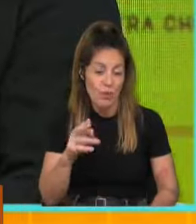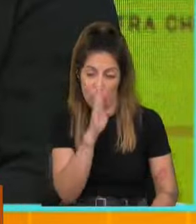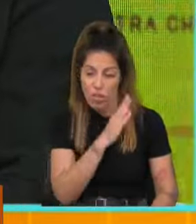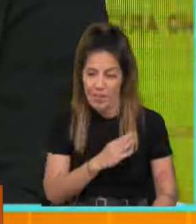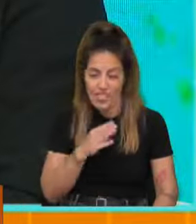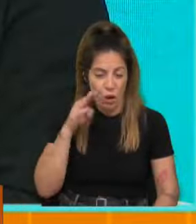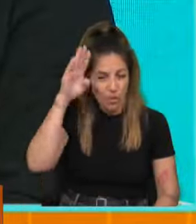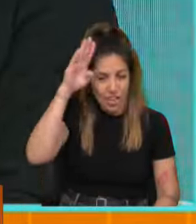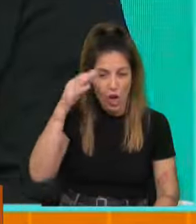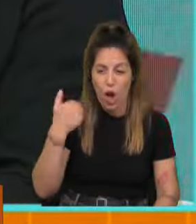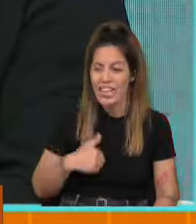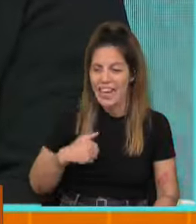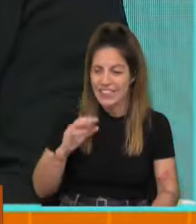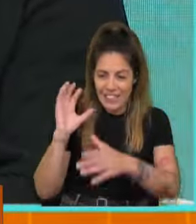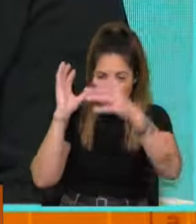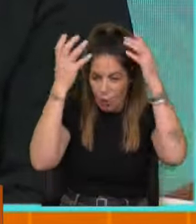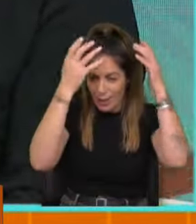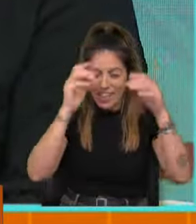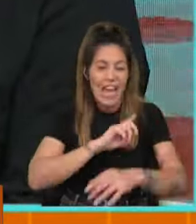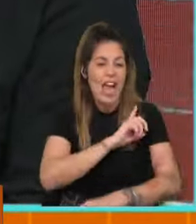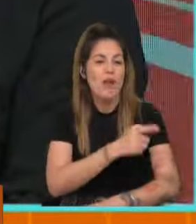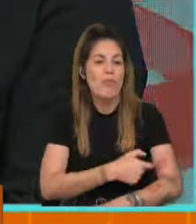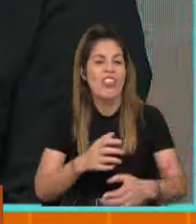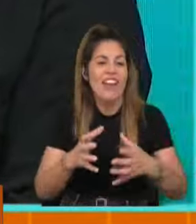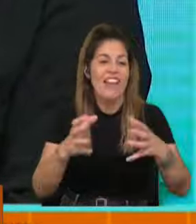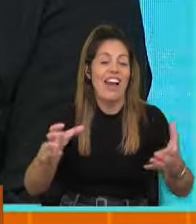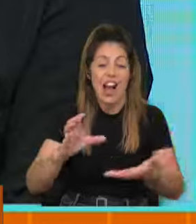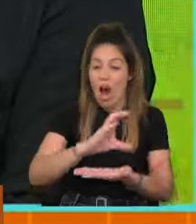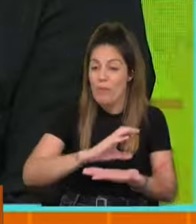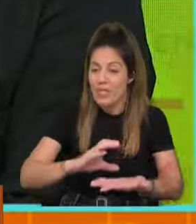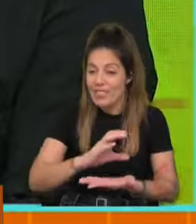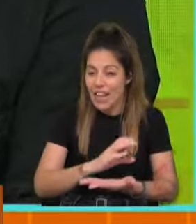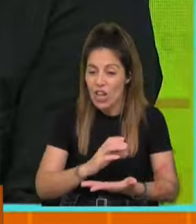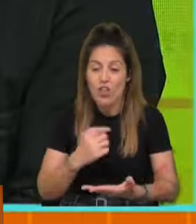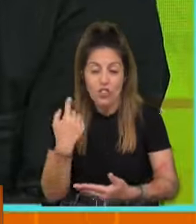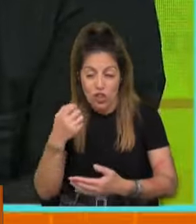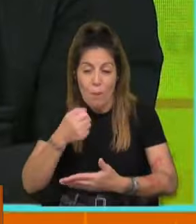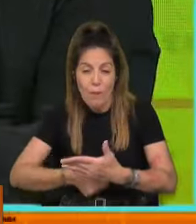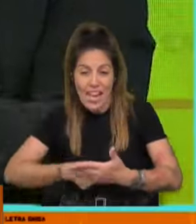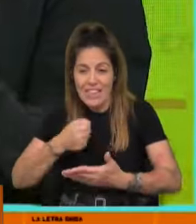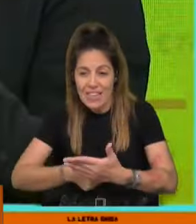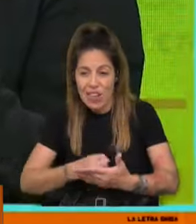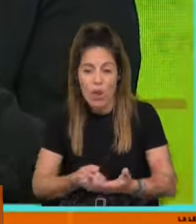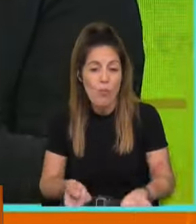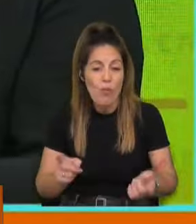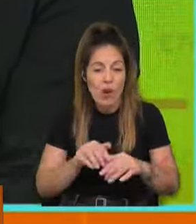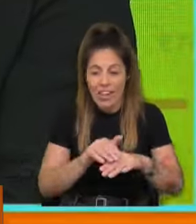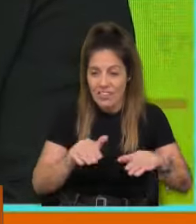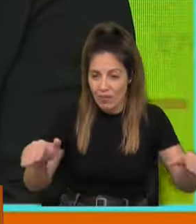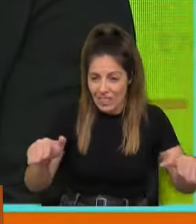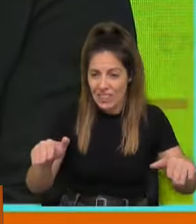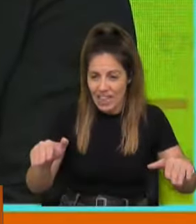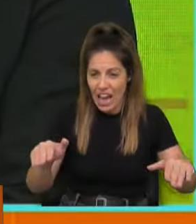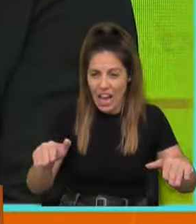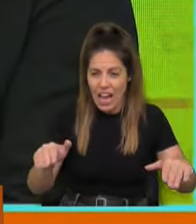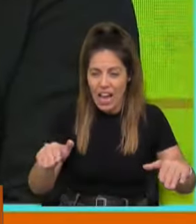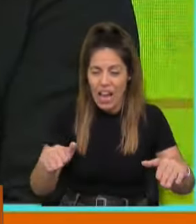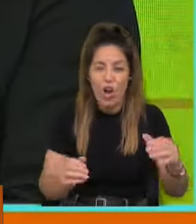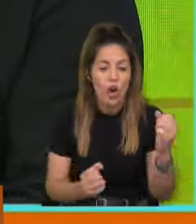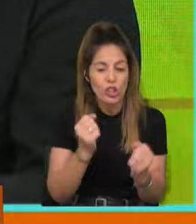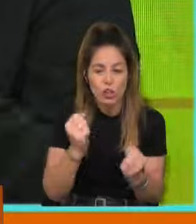poder del Gran capital cuando nosotros estamos peleando hoy por recuperar y eh estabilidad institucional y económica a través de la